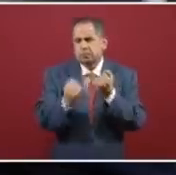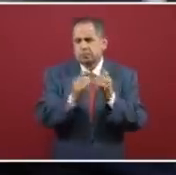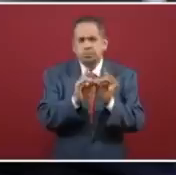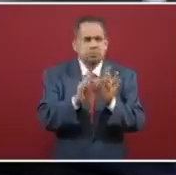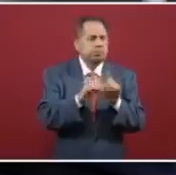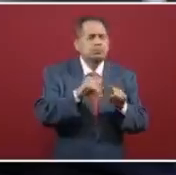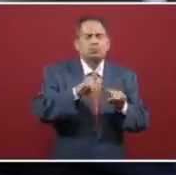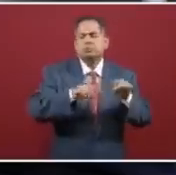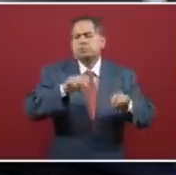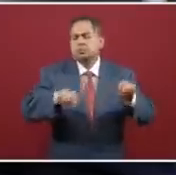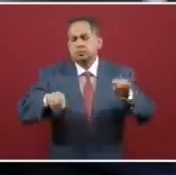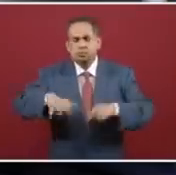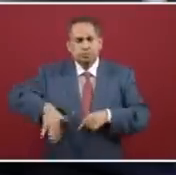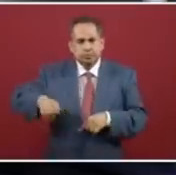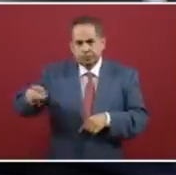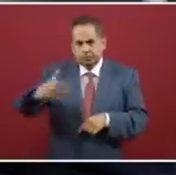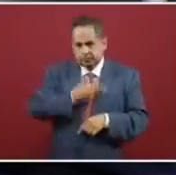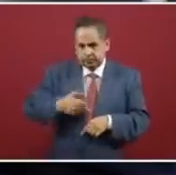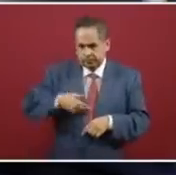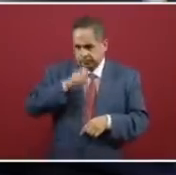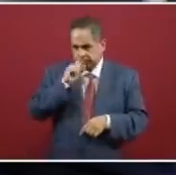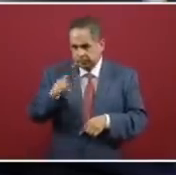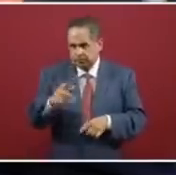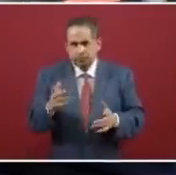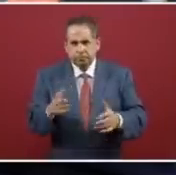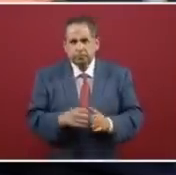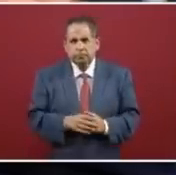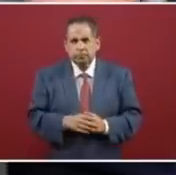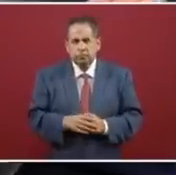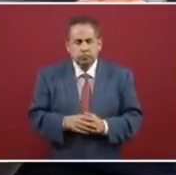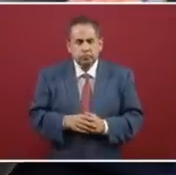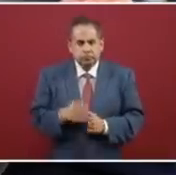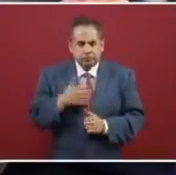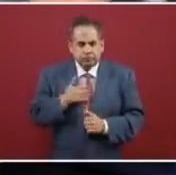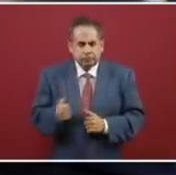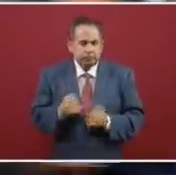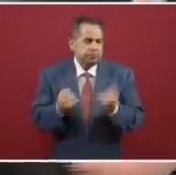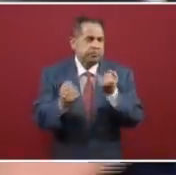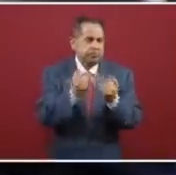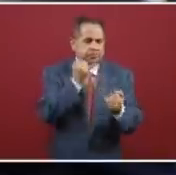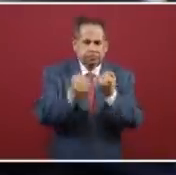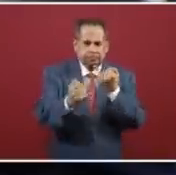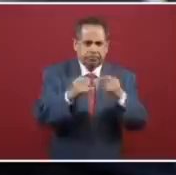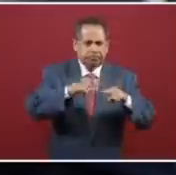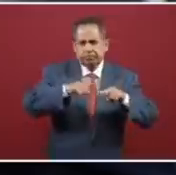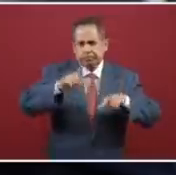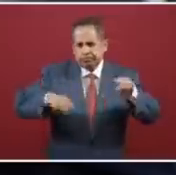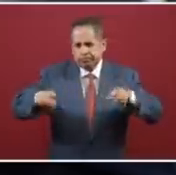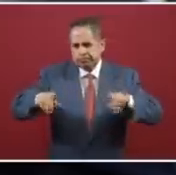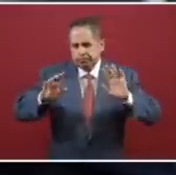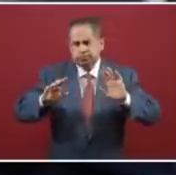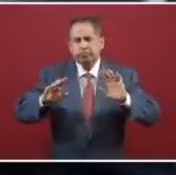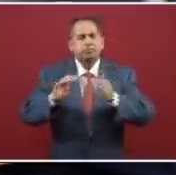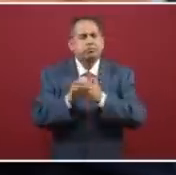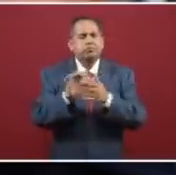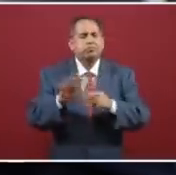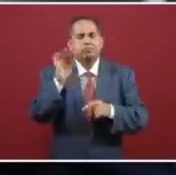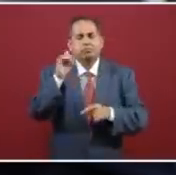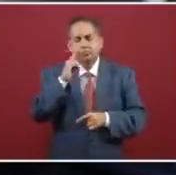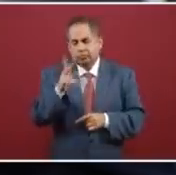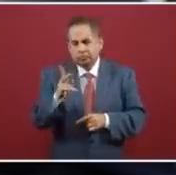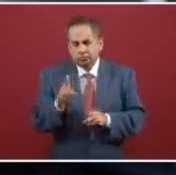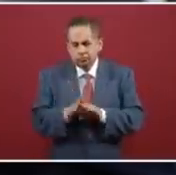ella comentó el presidente y usted mismo se entiende bueno la palabra aleatoria que debe ser al azar pero